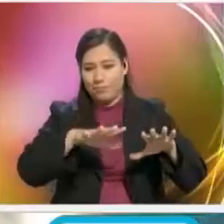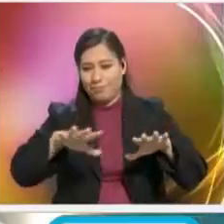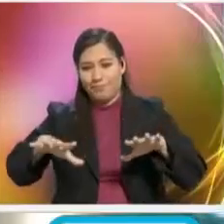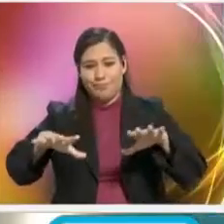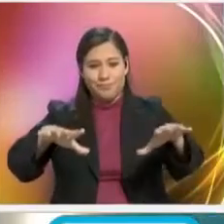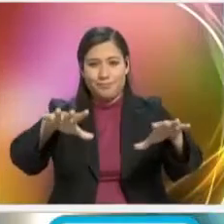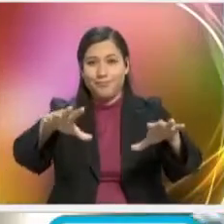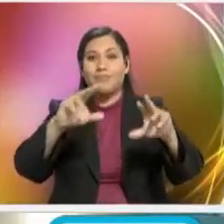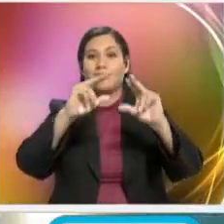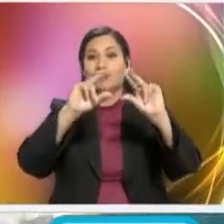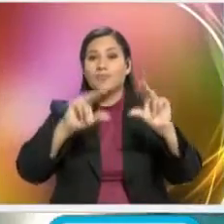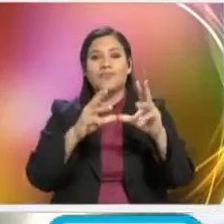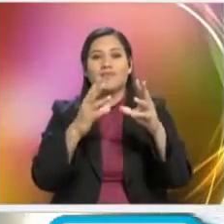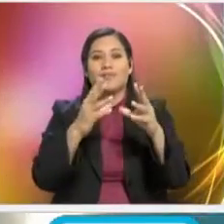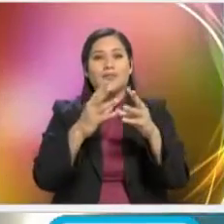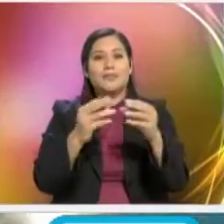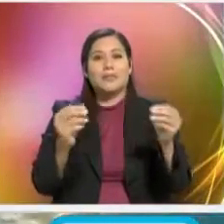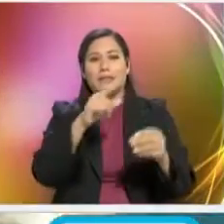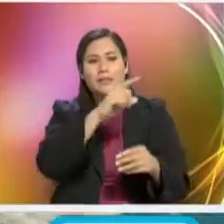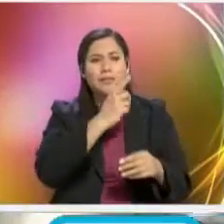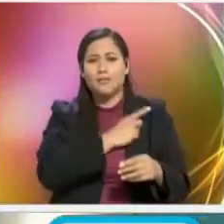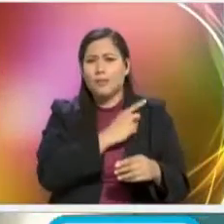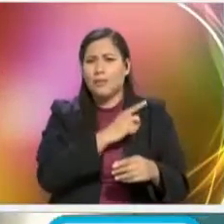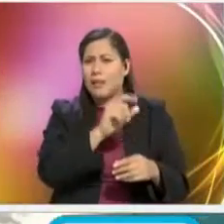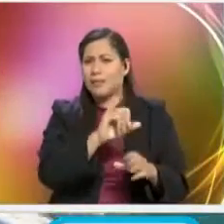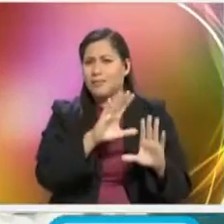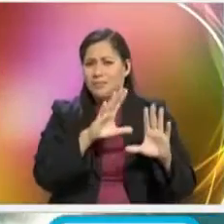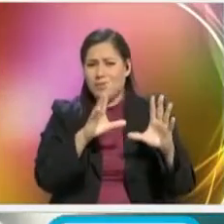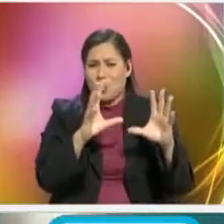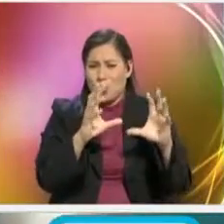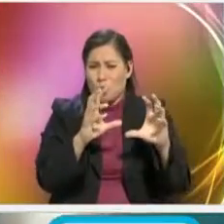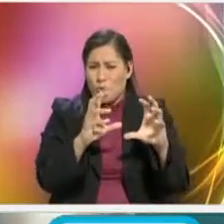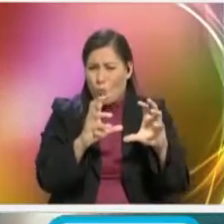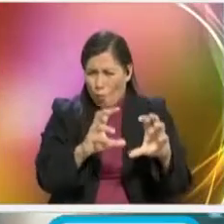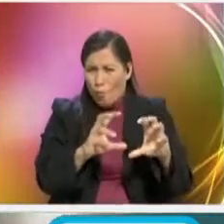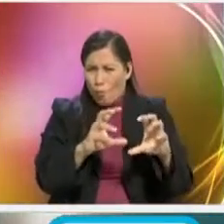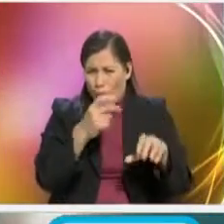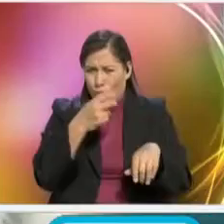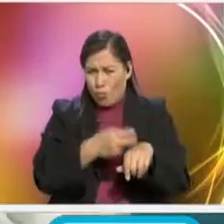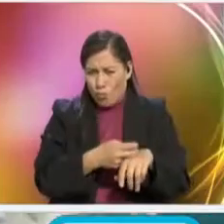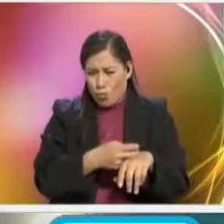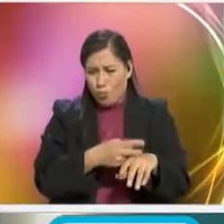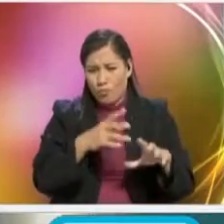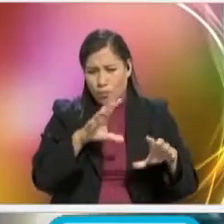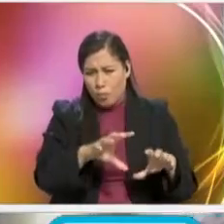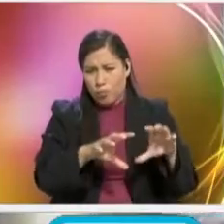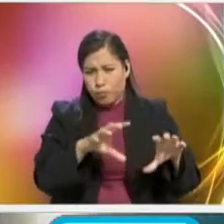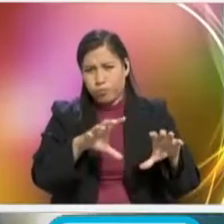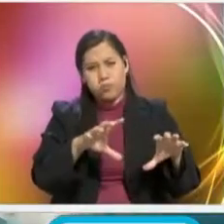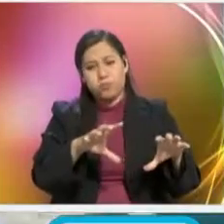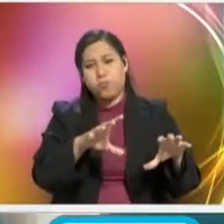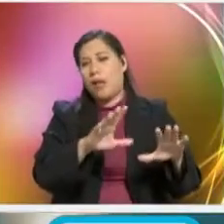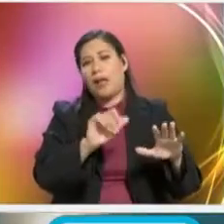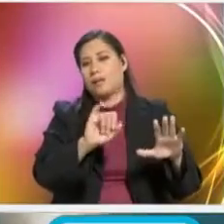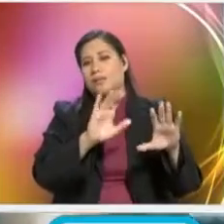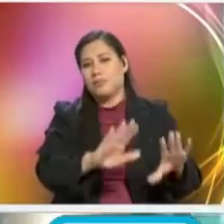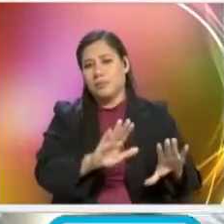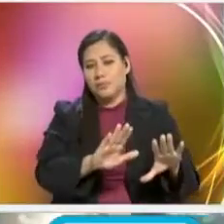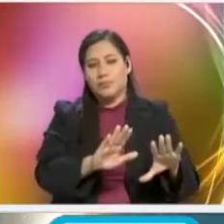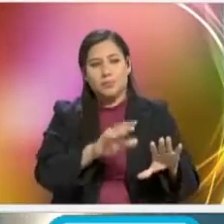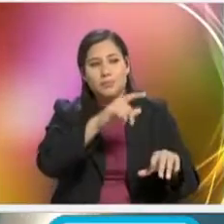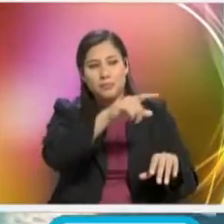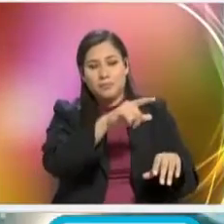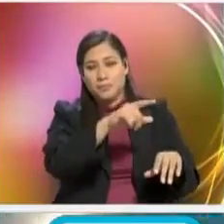justo. Lo interesante es que Qué maravilla. se va comprimiendo la nieve porque se va acumulando y bueno, se queda